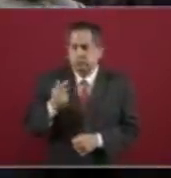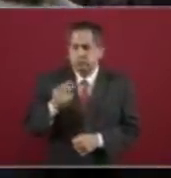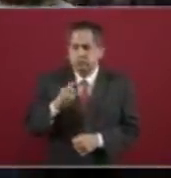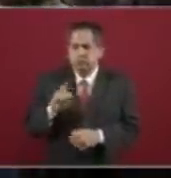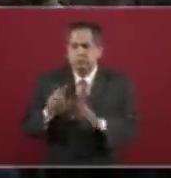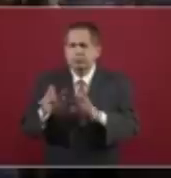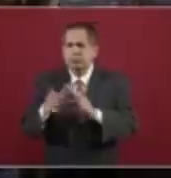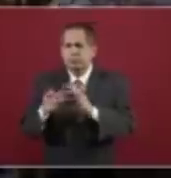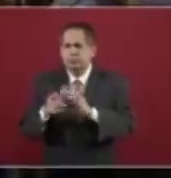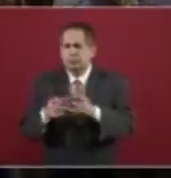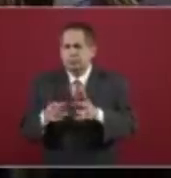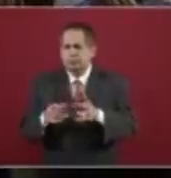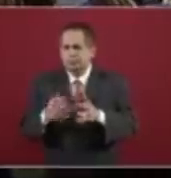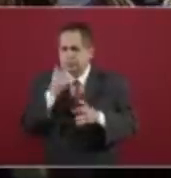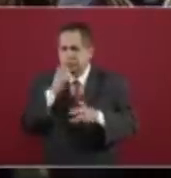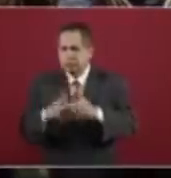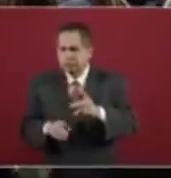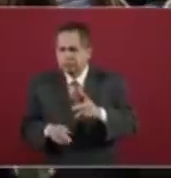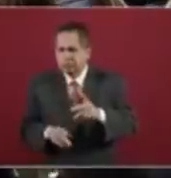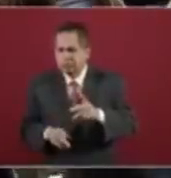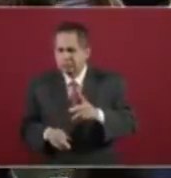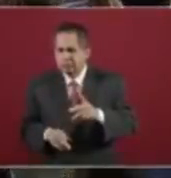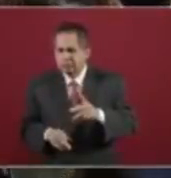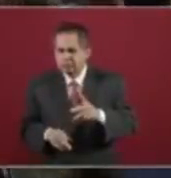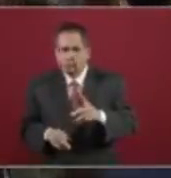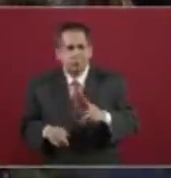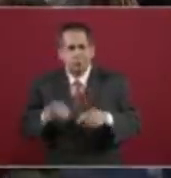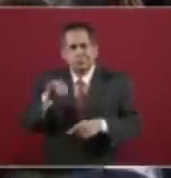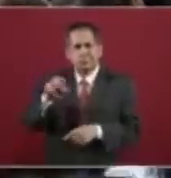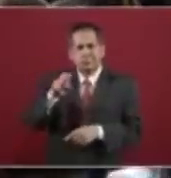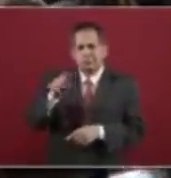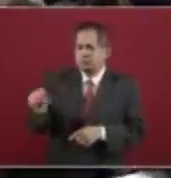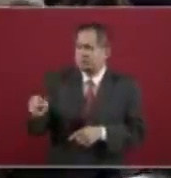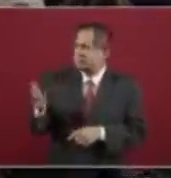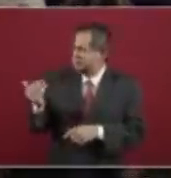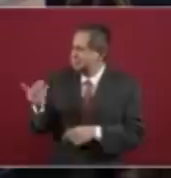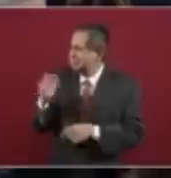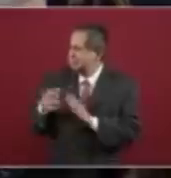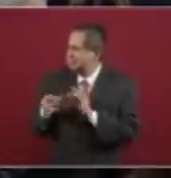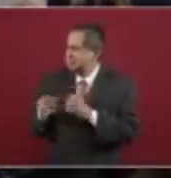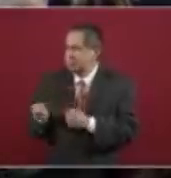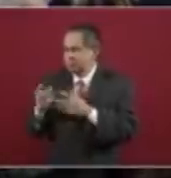Político. Perdón. Jesús, ¿no puedes ver el dato?